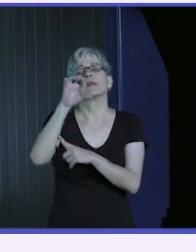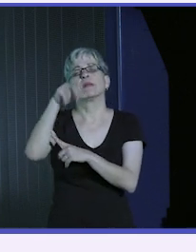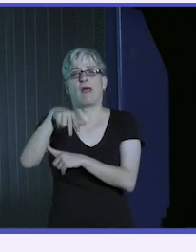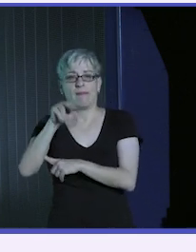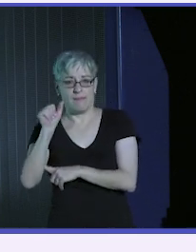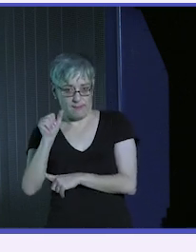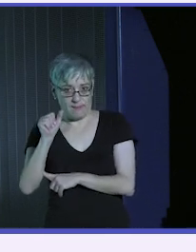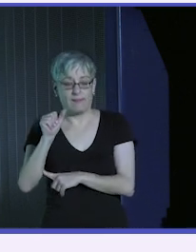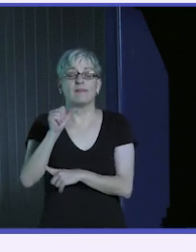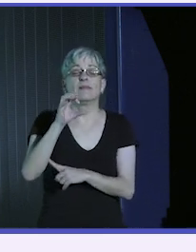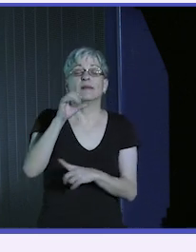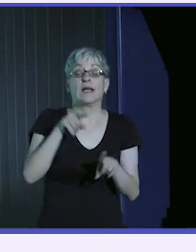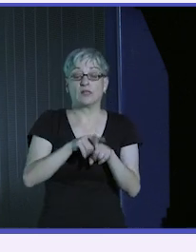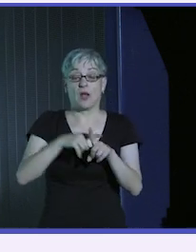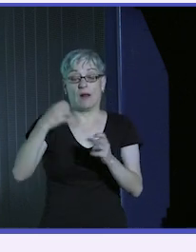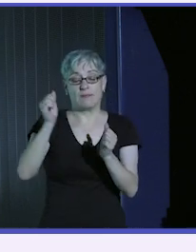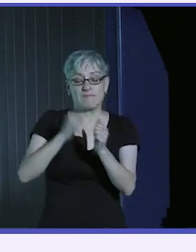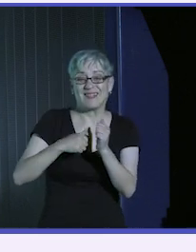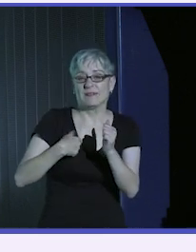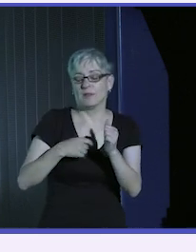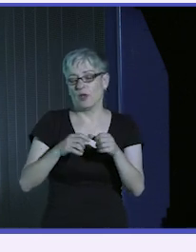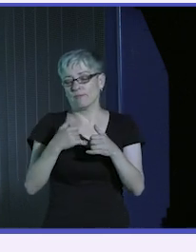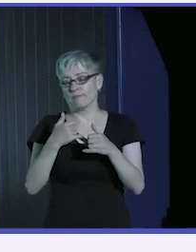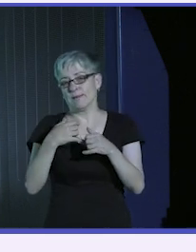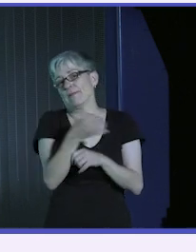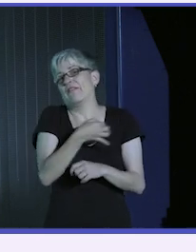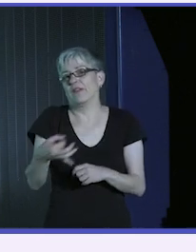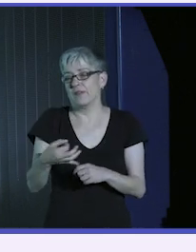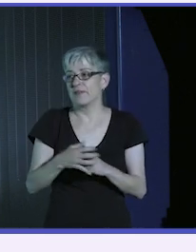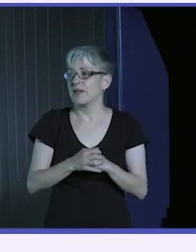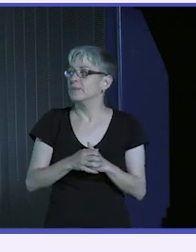consigue esa miniaturización y esa eficiencia.